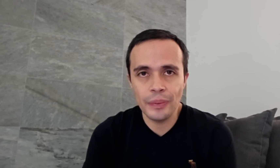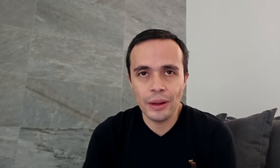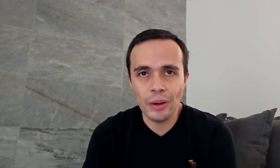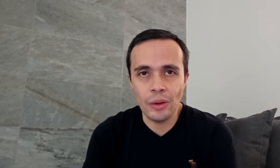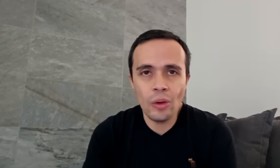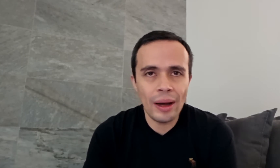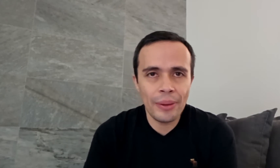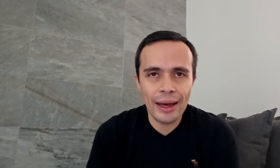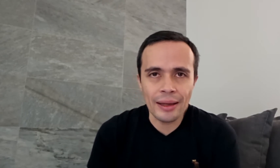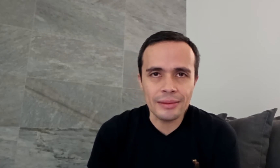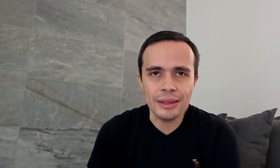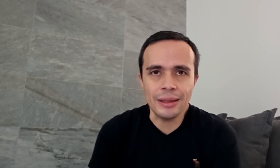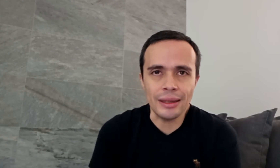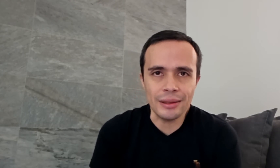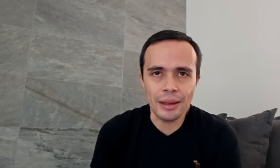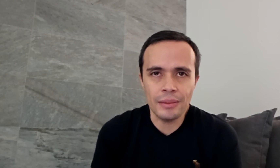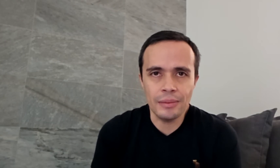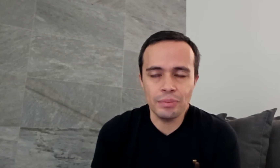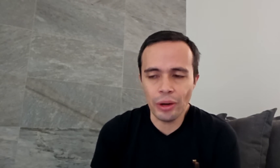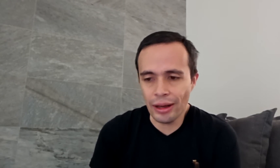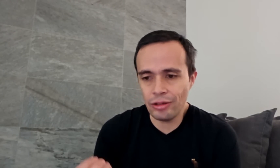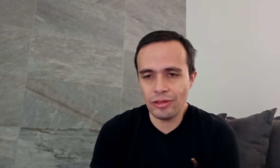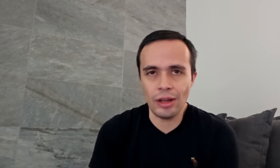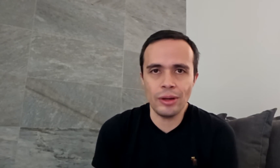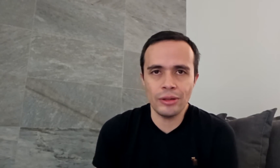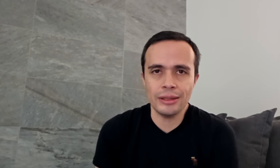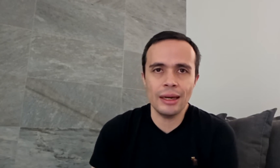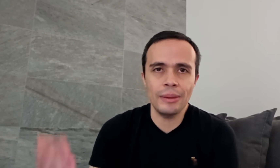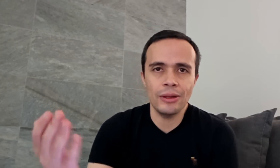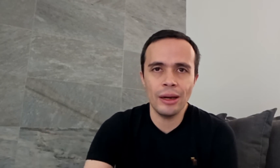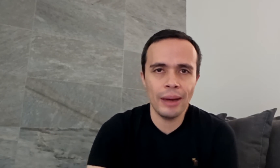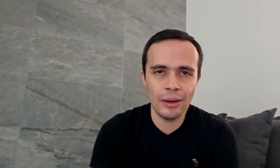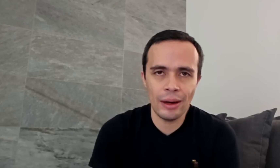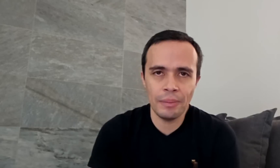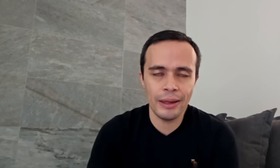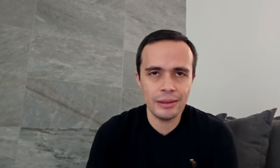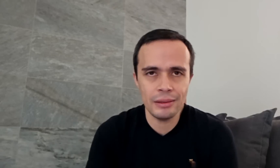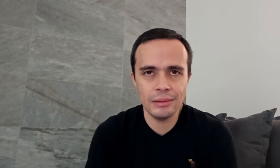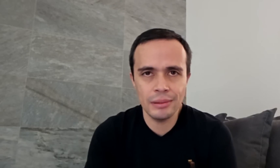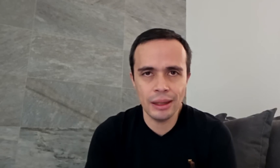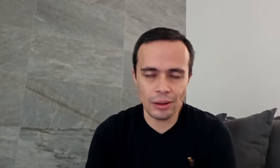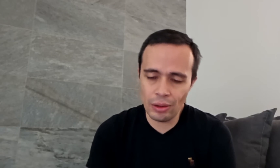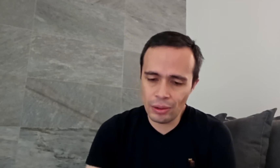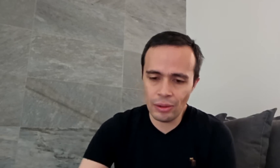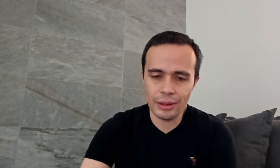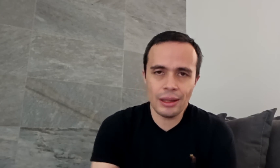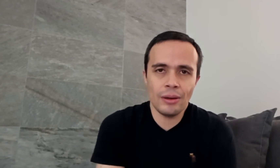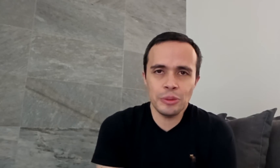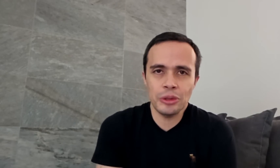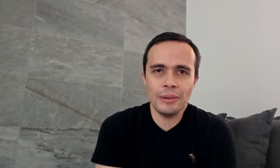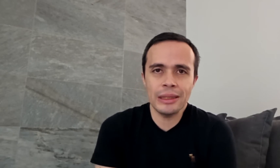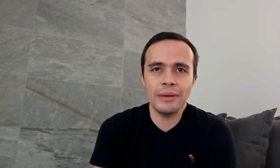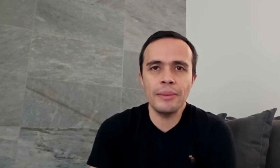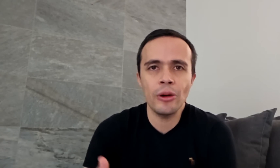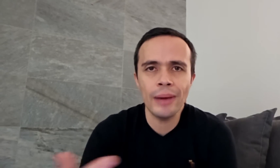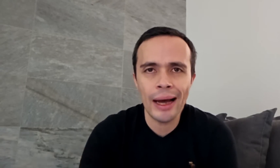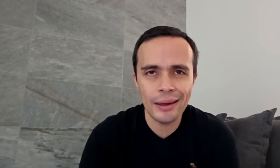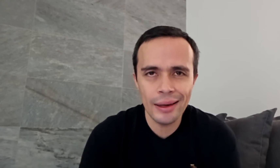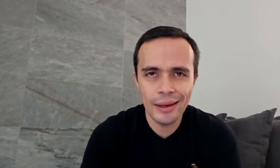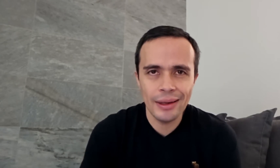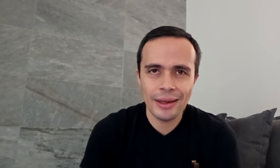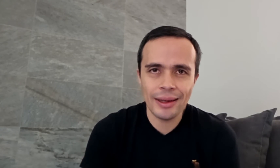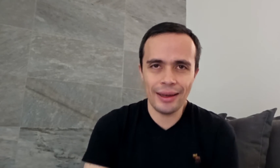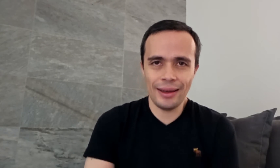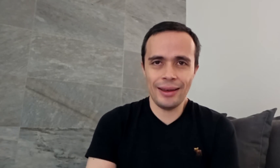manifestación. No había disidencia. Por eso Estados Unidos hasta le metió la mano al país. Pero no, es que ¿cómo es posible? Se ve muy